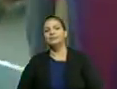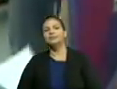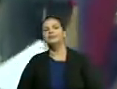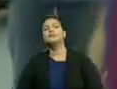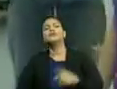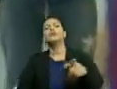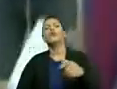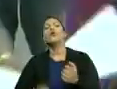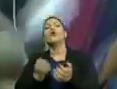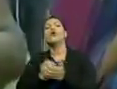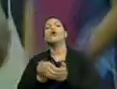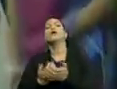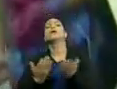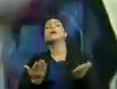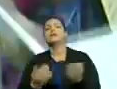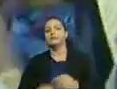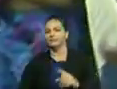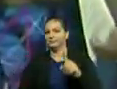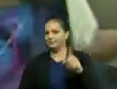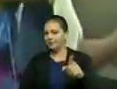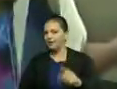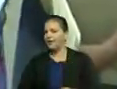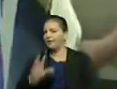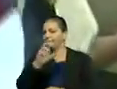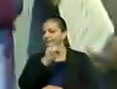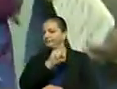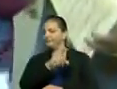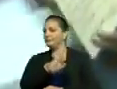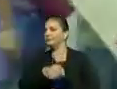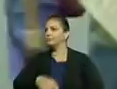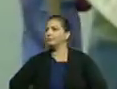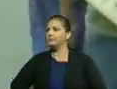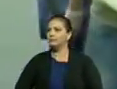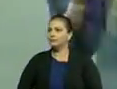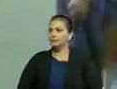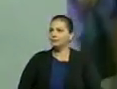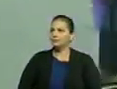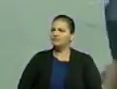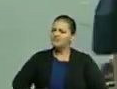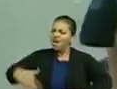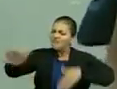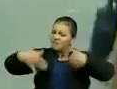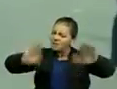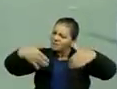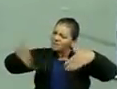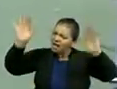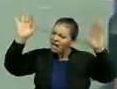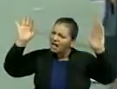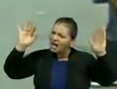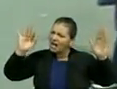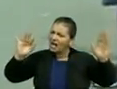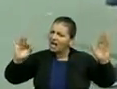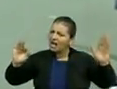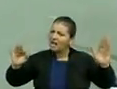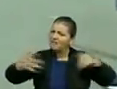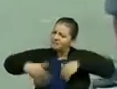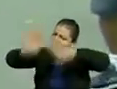compras. Este ya sé lo que compra. A ver. ¡Ábrete que quieren ver allá, hombre! Estos manes quieren poder...